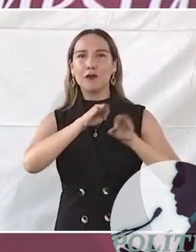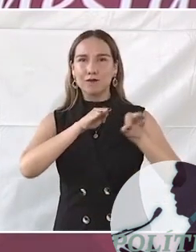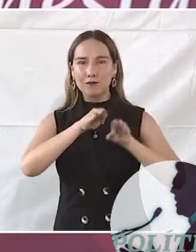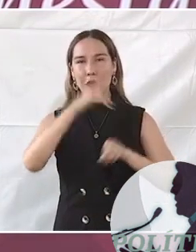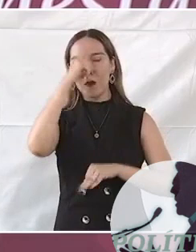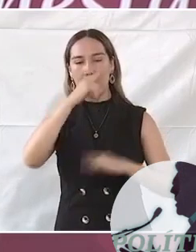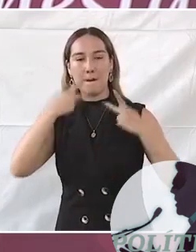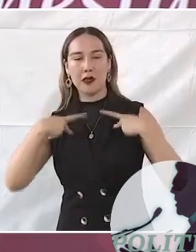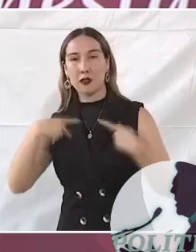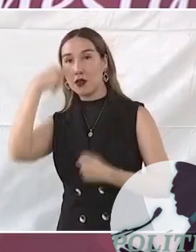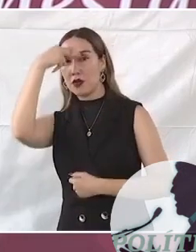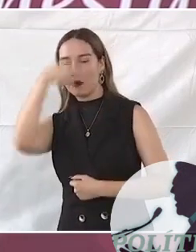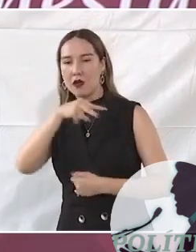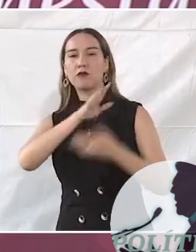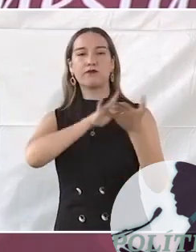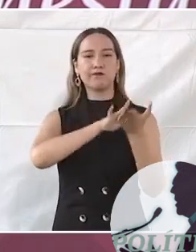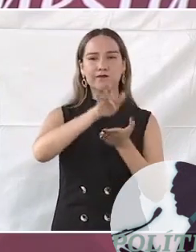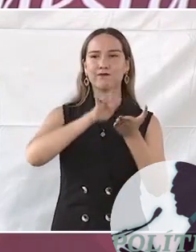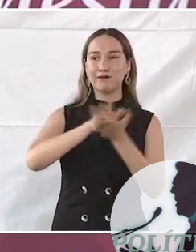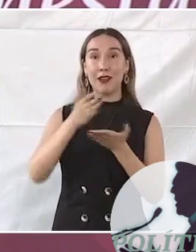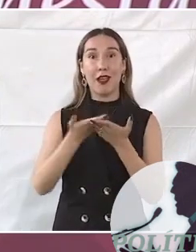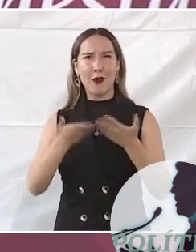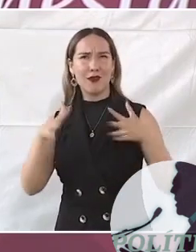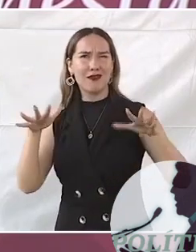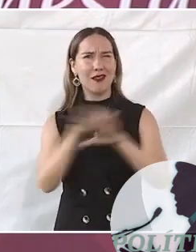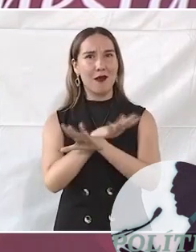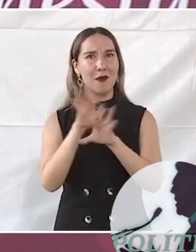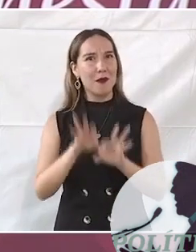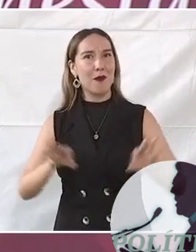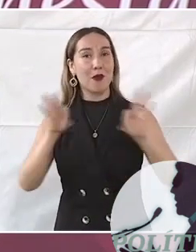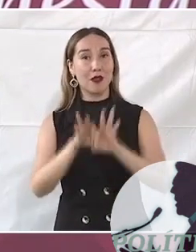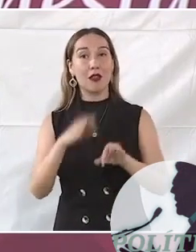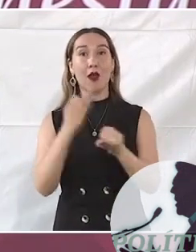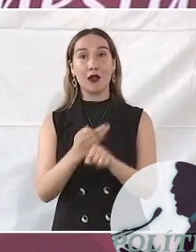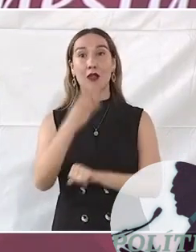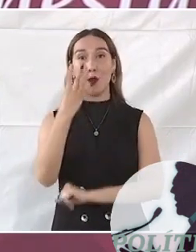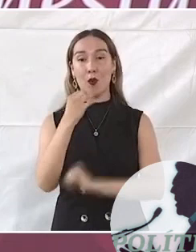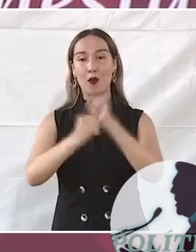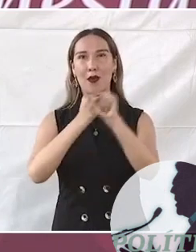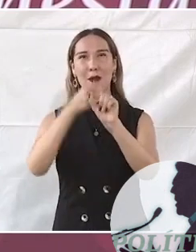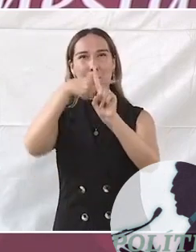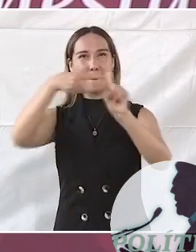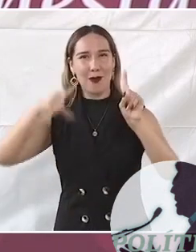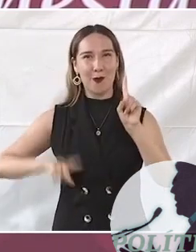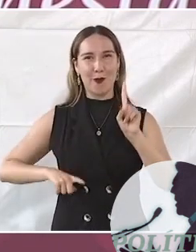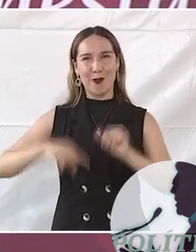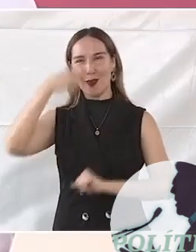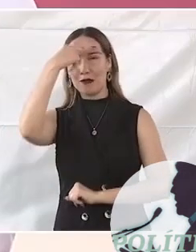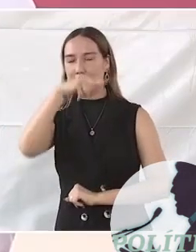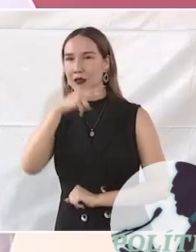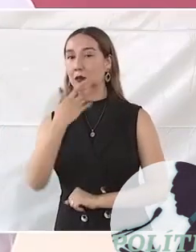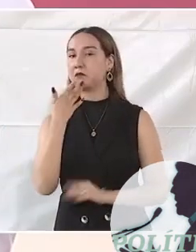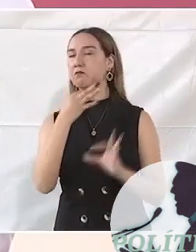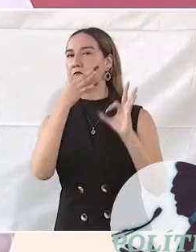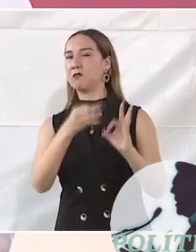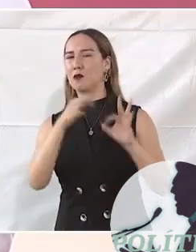La transformación es visible para todas y todos. A 4 años y medio de gobierno, los resultados son evidentes. En